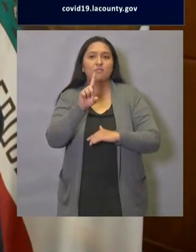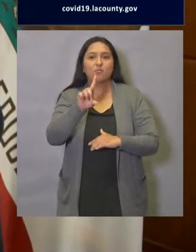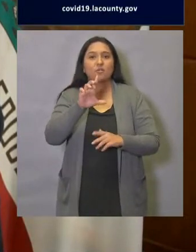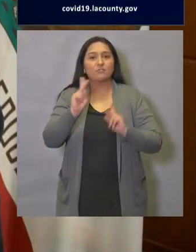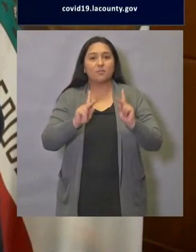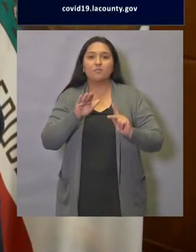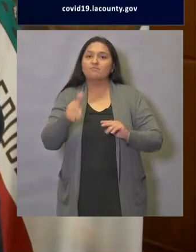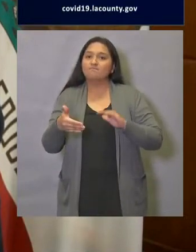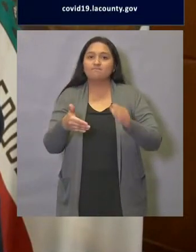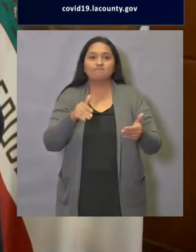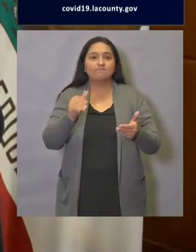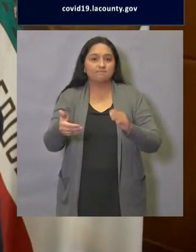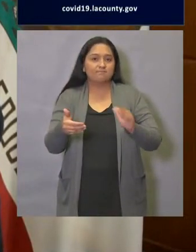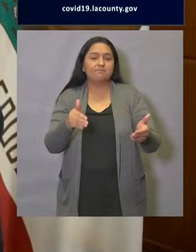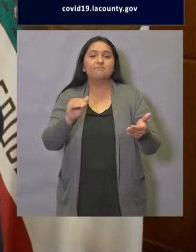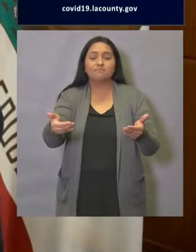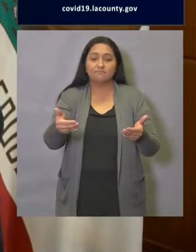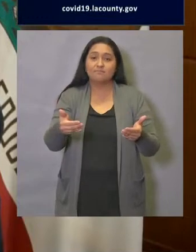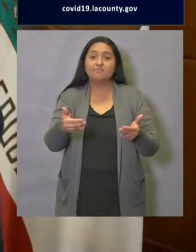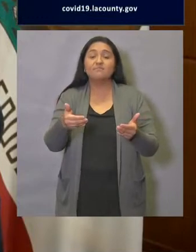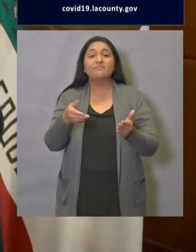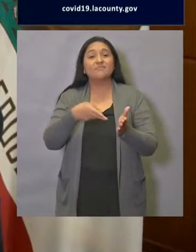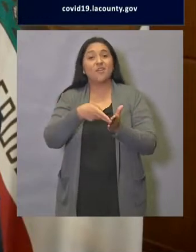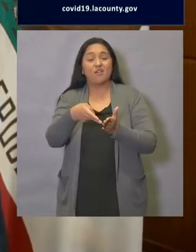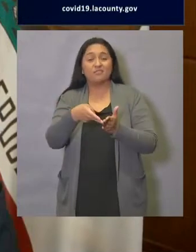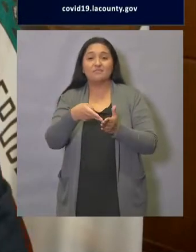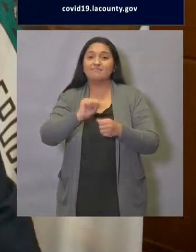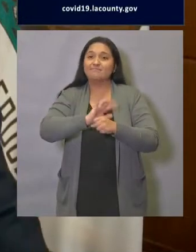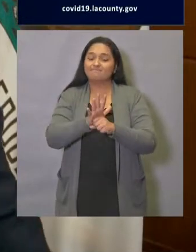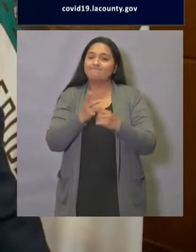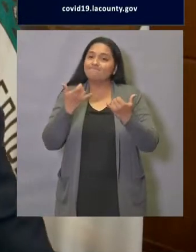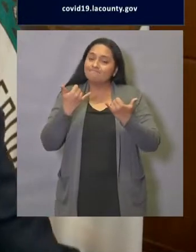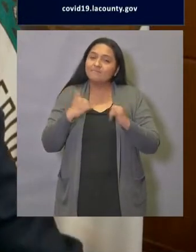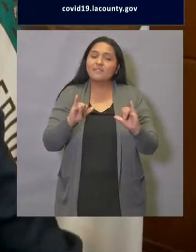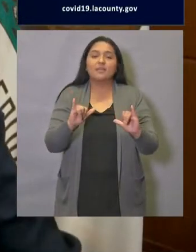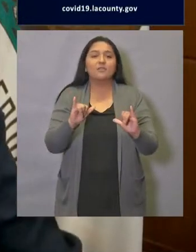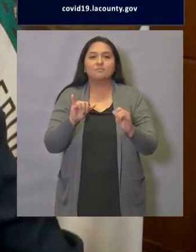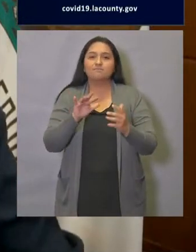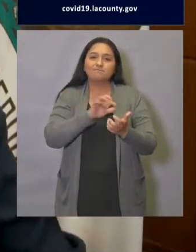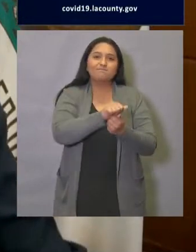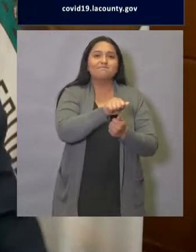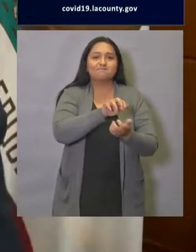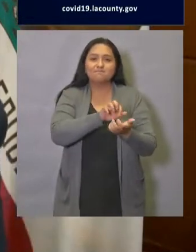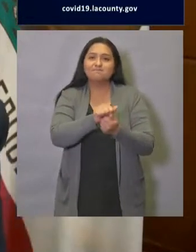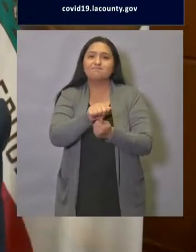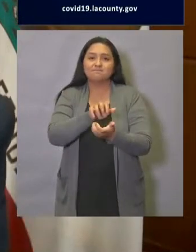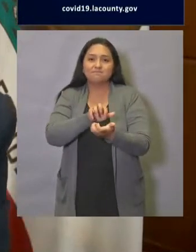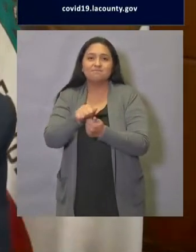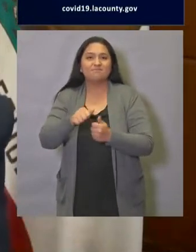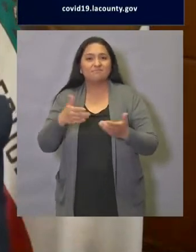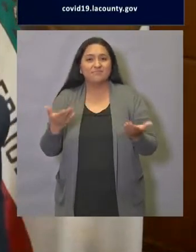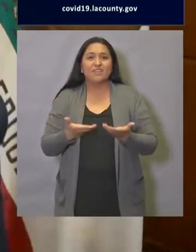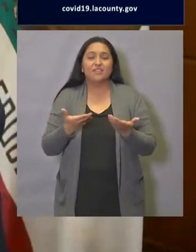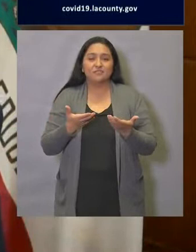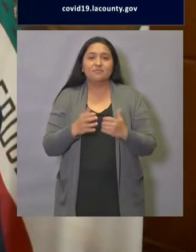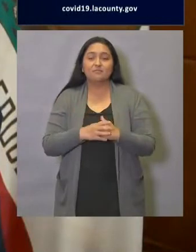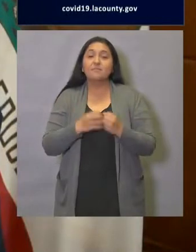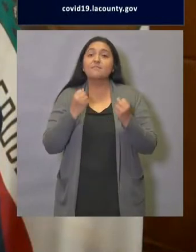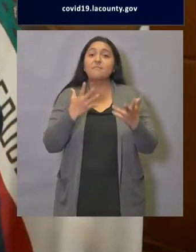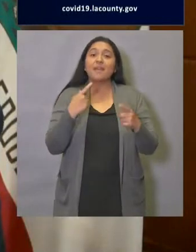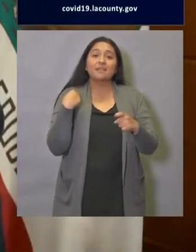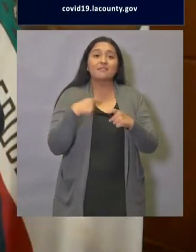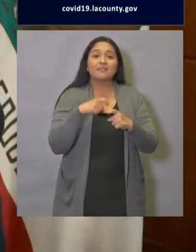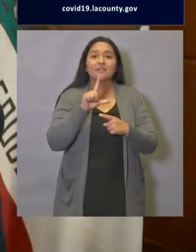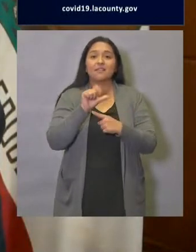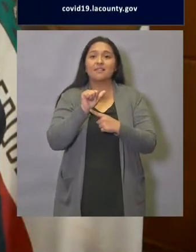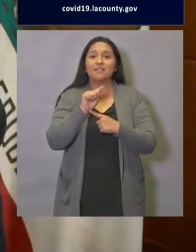realidad es que COVID-19 todavía sigue destruyendo las familias. Nuestras comunidades Latinx siguen